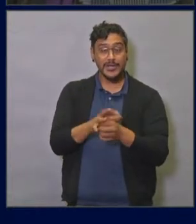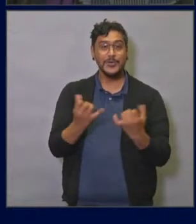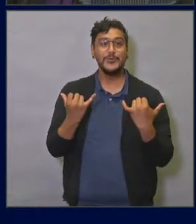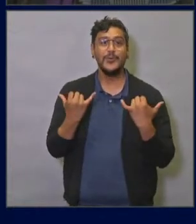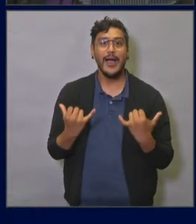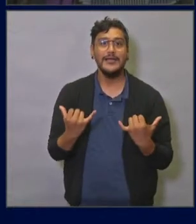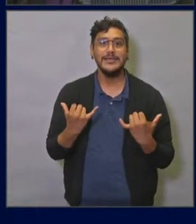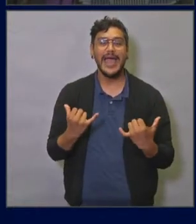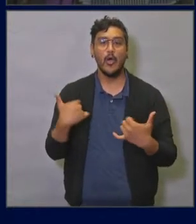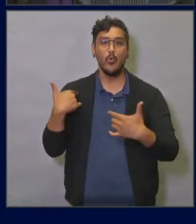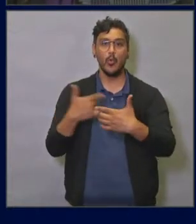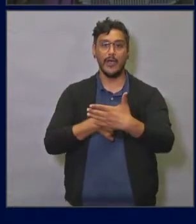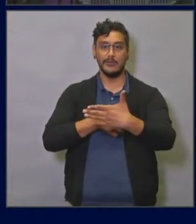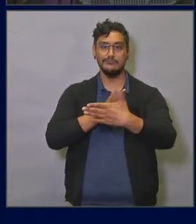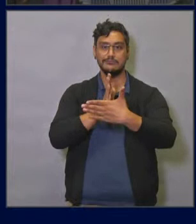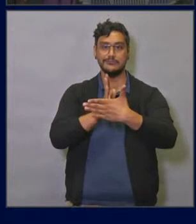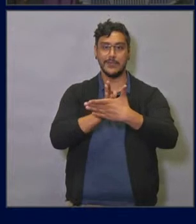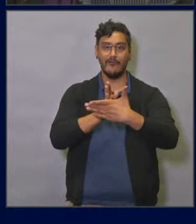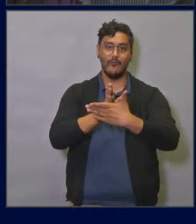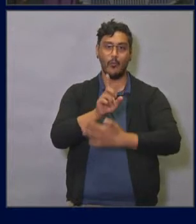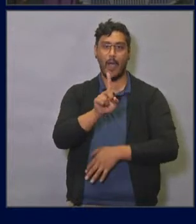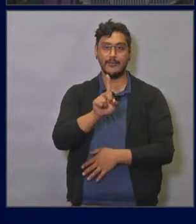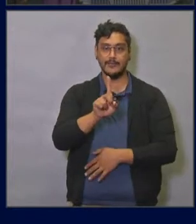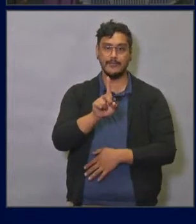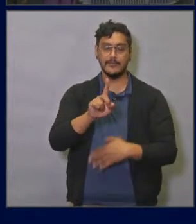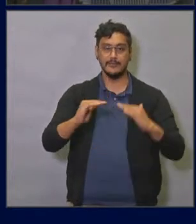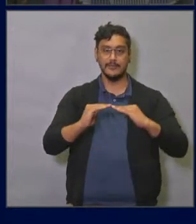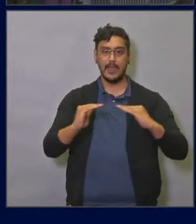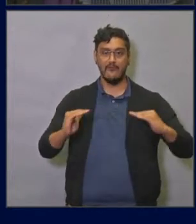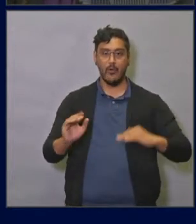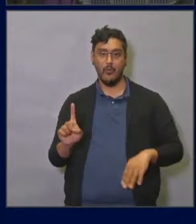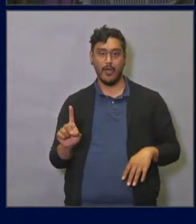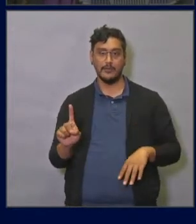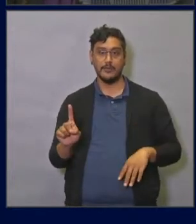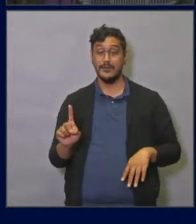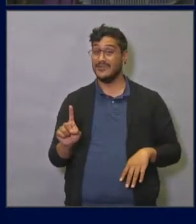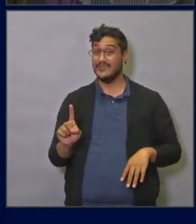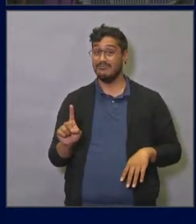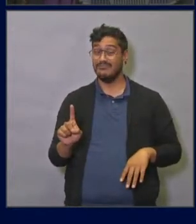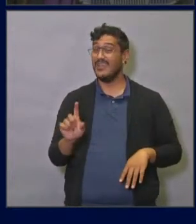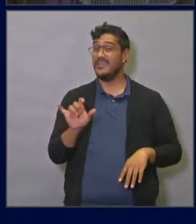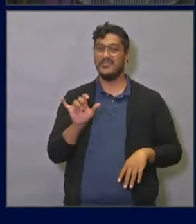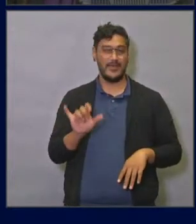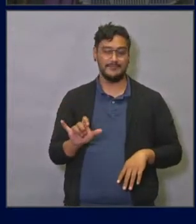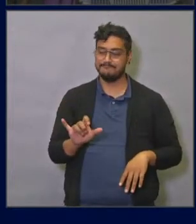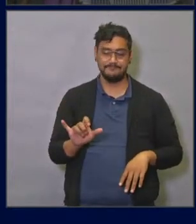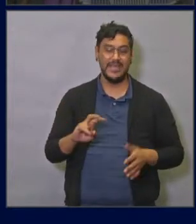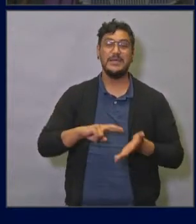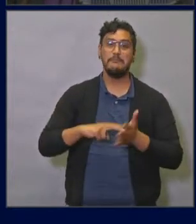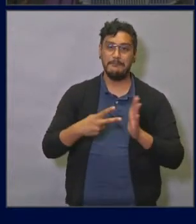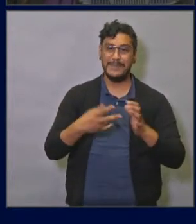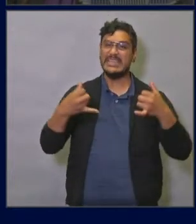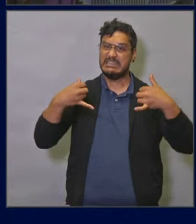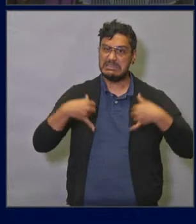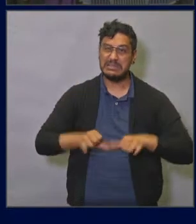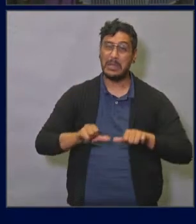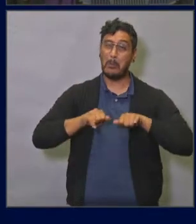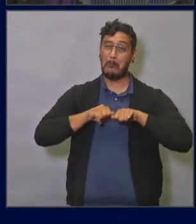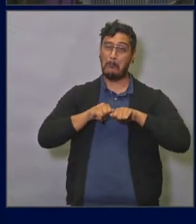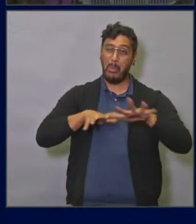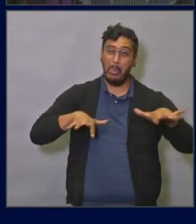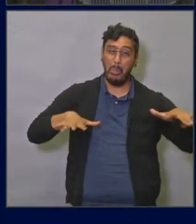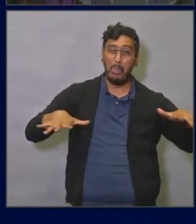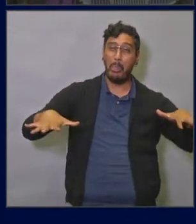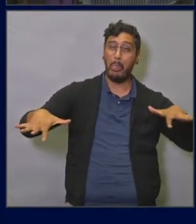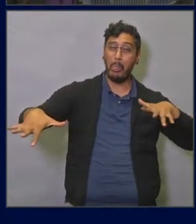actualmente en el nivel número 1, lo que significa que continúa habiendo una transmisión generalizada